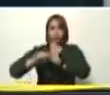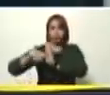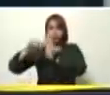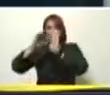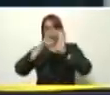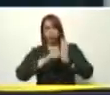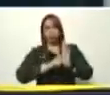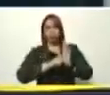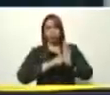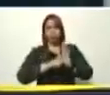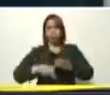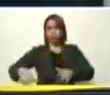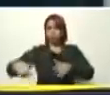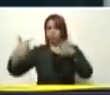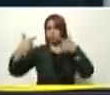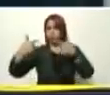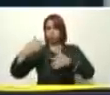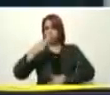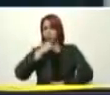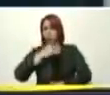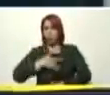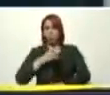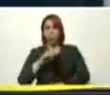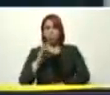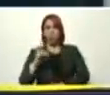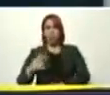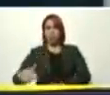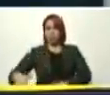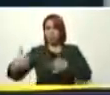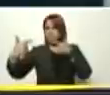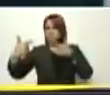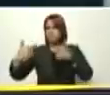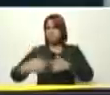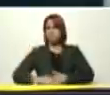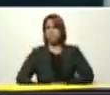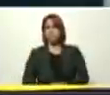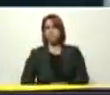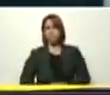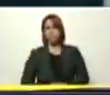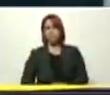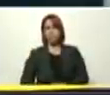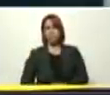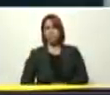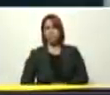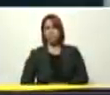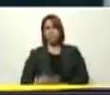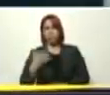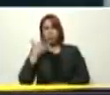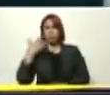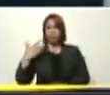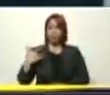la indolencia, combatiendo los vicios del burocratismo.